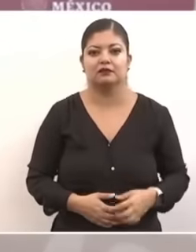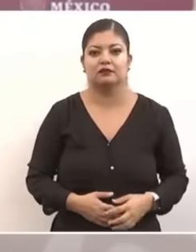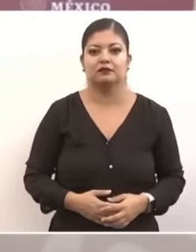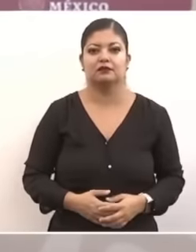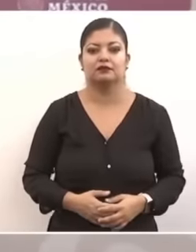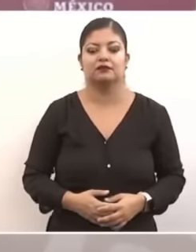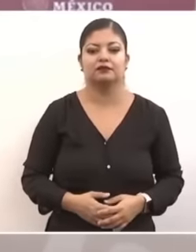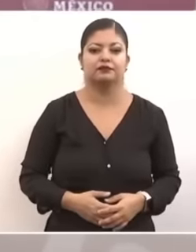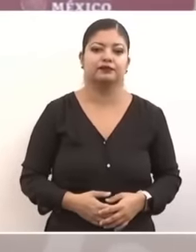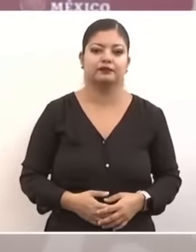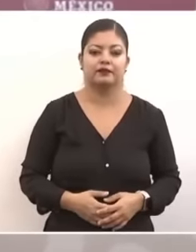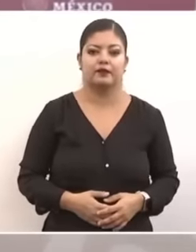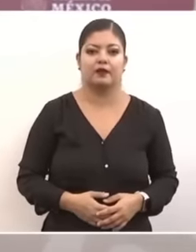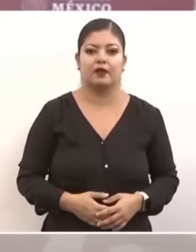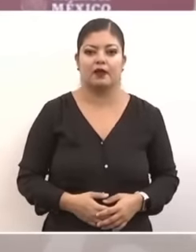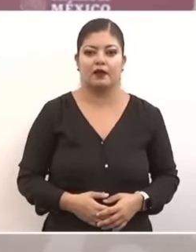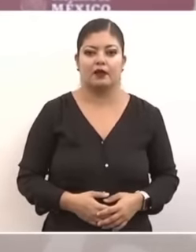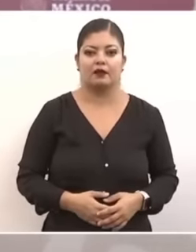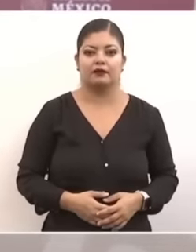Vamos a vivir.